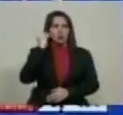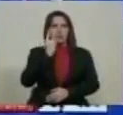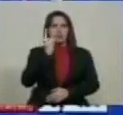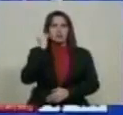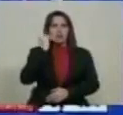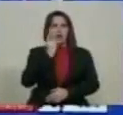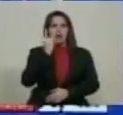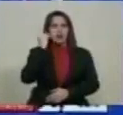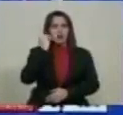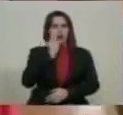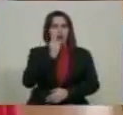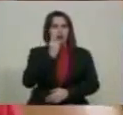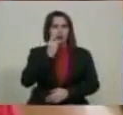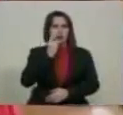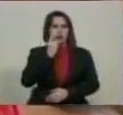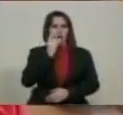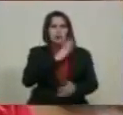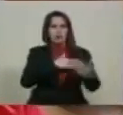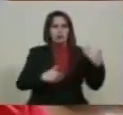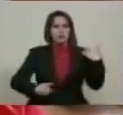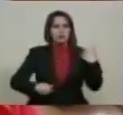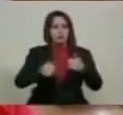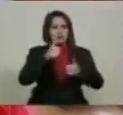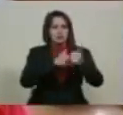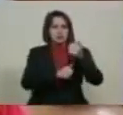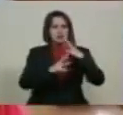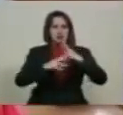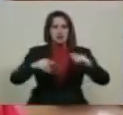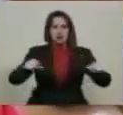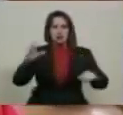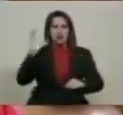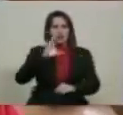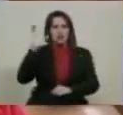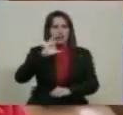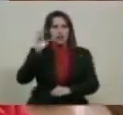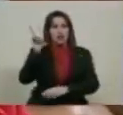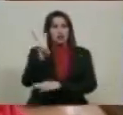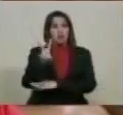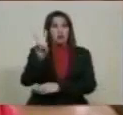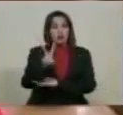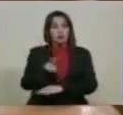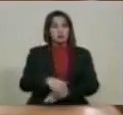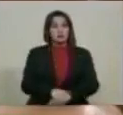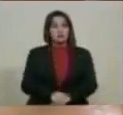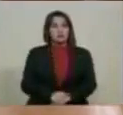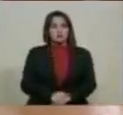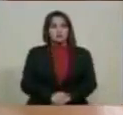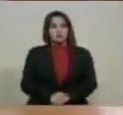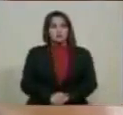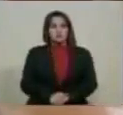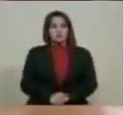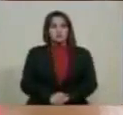Movilización y vicepresidente territorial de Caracas y Vargas.